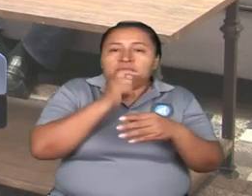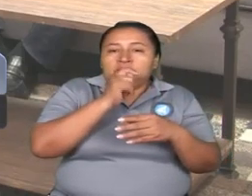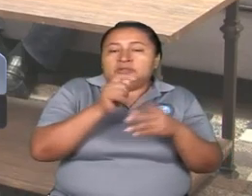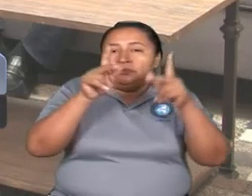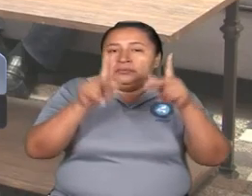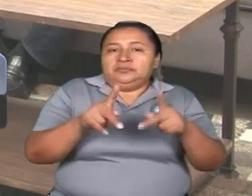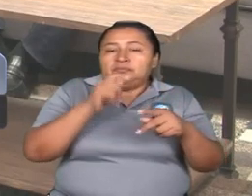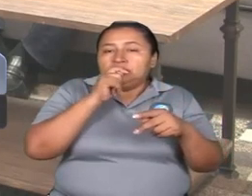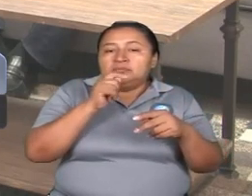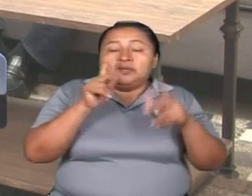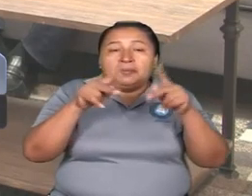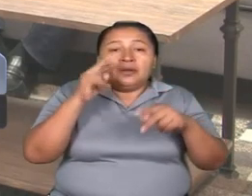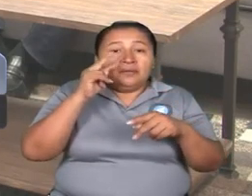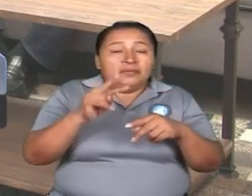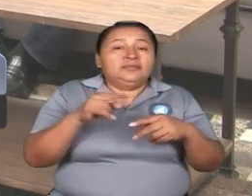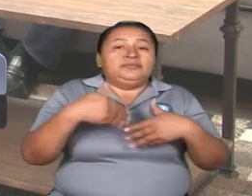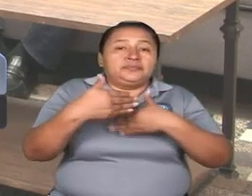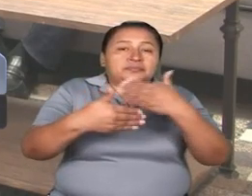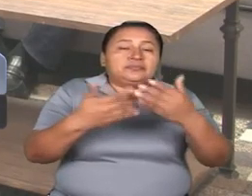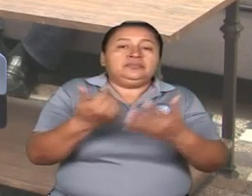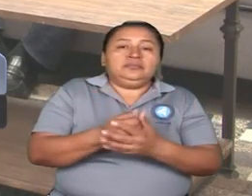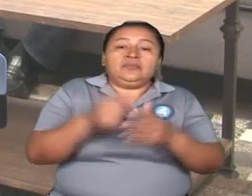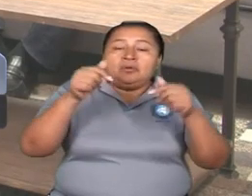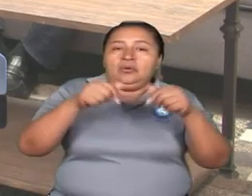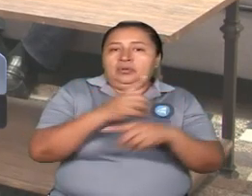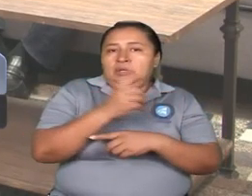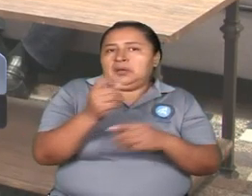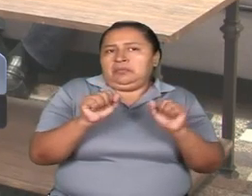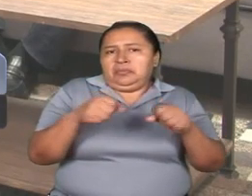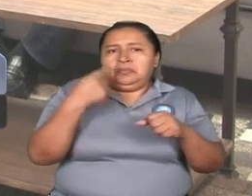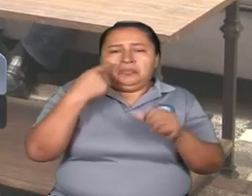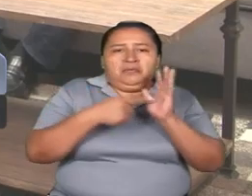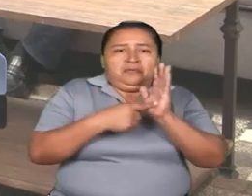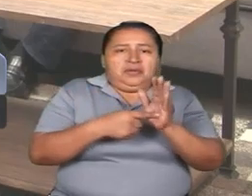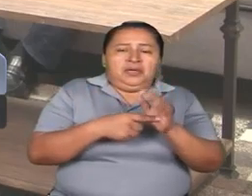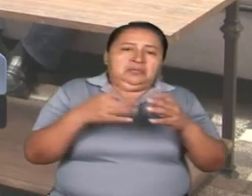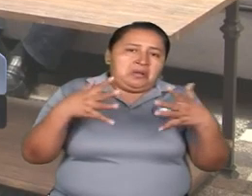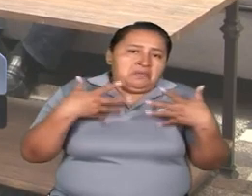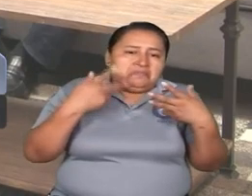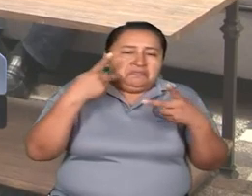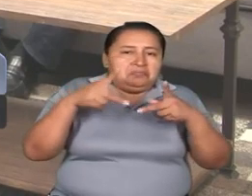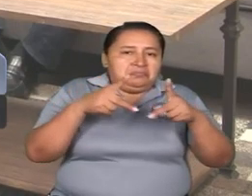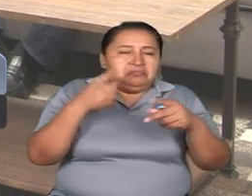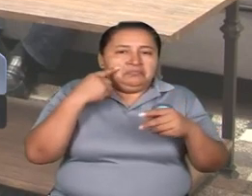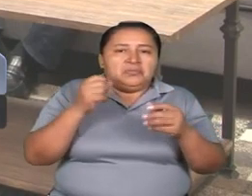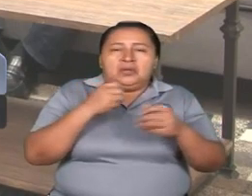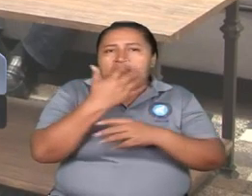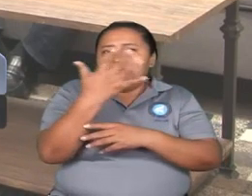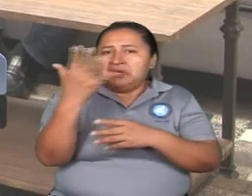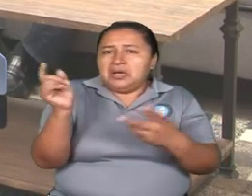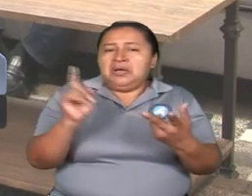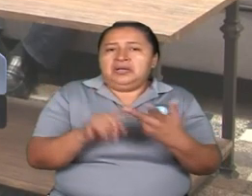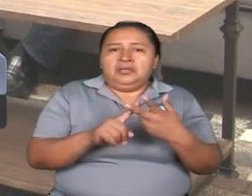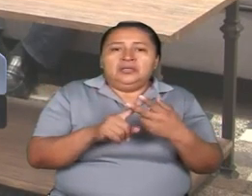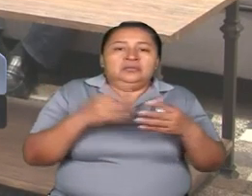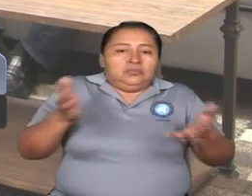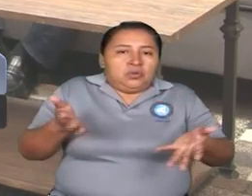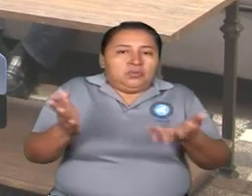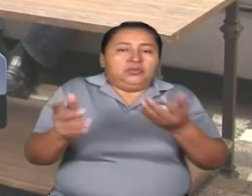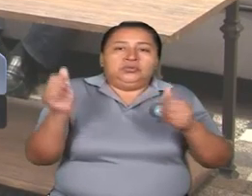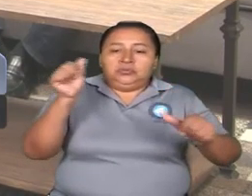del público televidente. Y hoy día, por ejemplo, ve segmentos recreativos, ambientales, de promoción